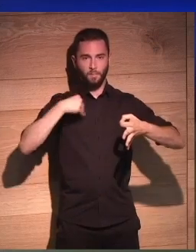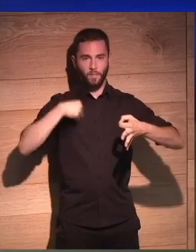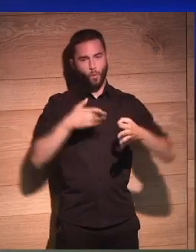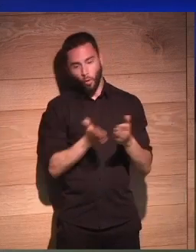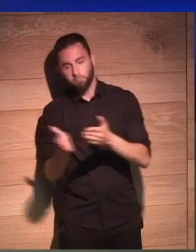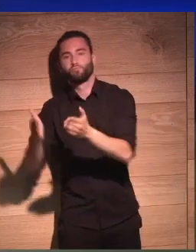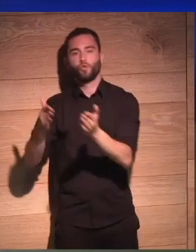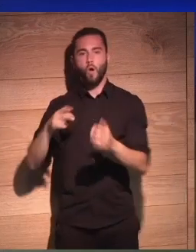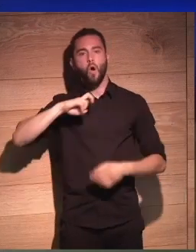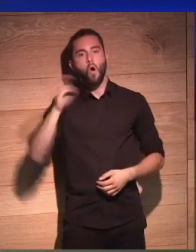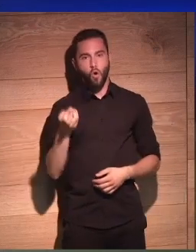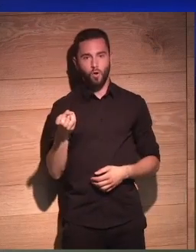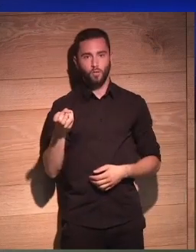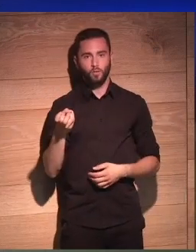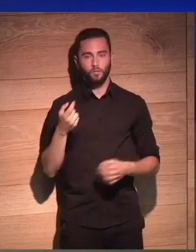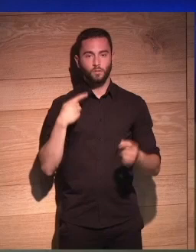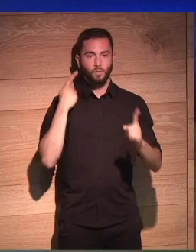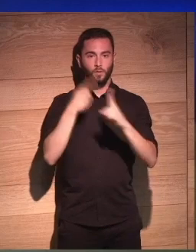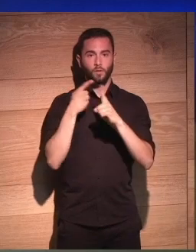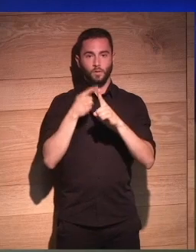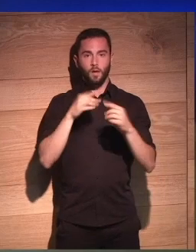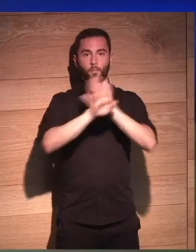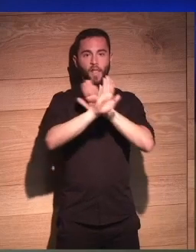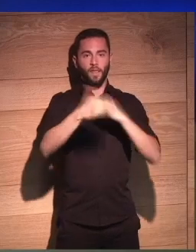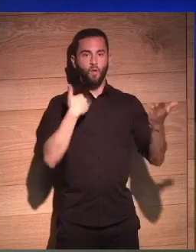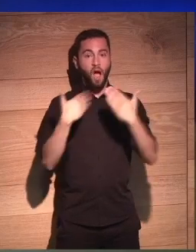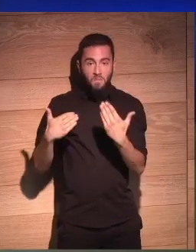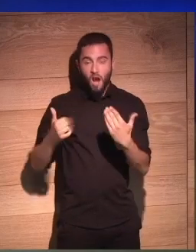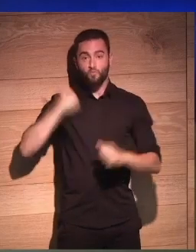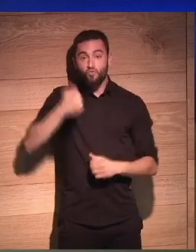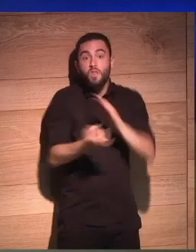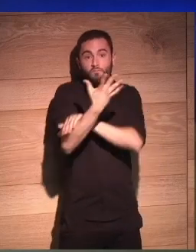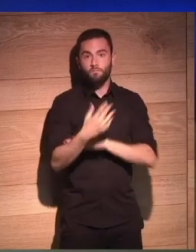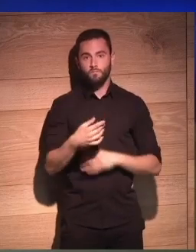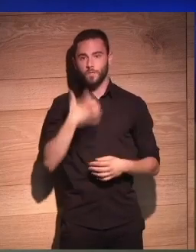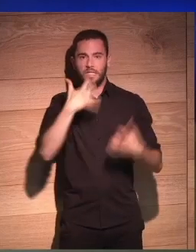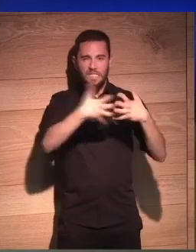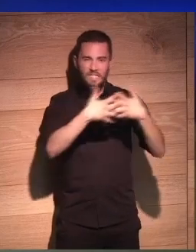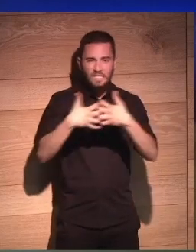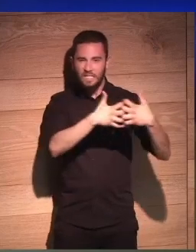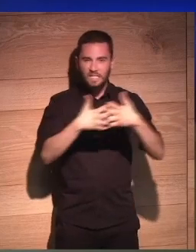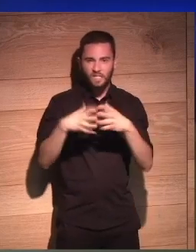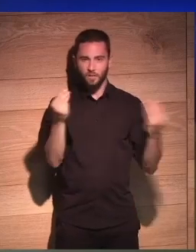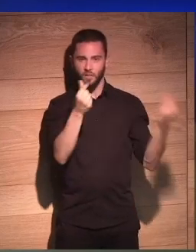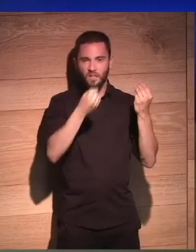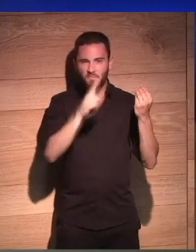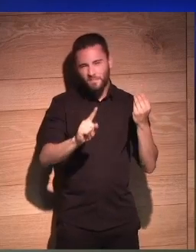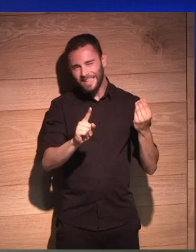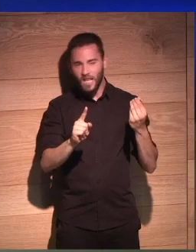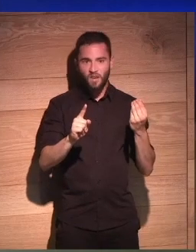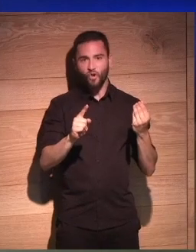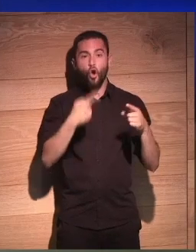¿no? O que se abra la posibilidad de hablar con un vecino con el cual ha peleado, que nunca ha tenido muy buena onda. Simplemente